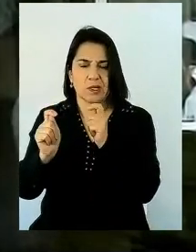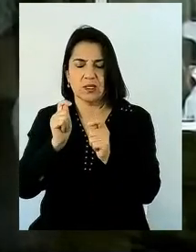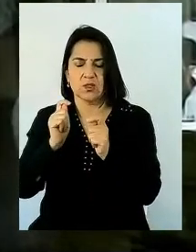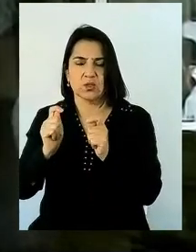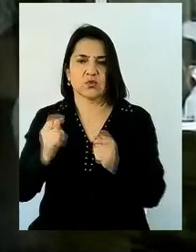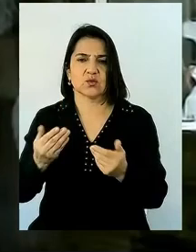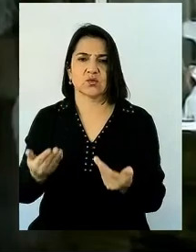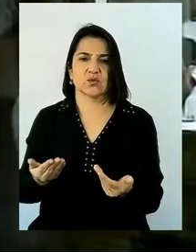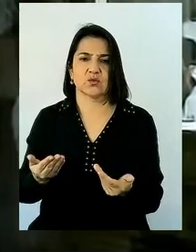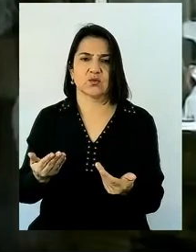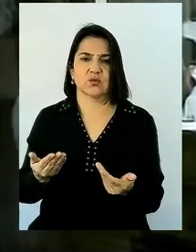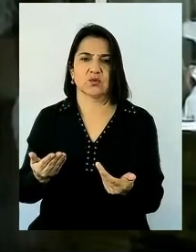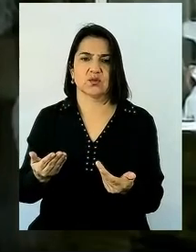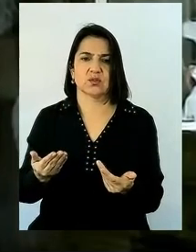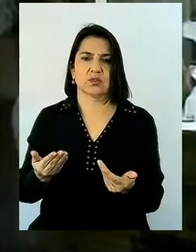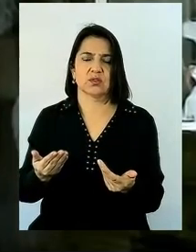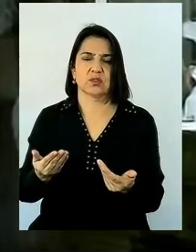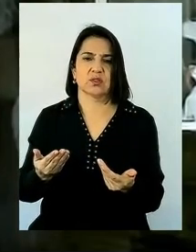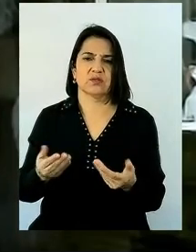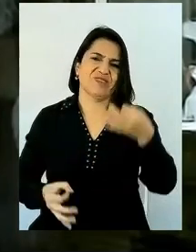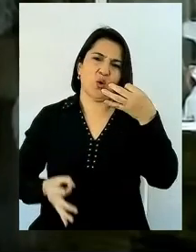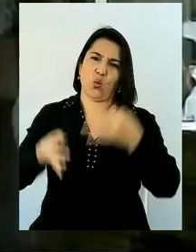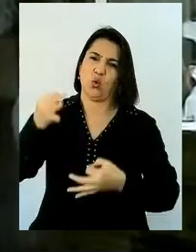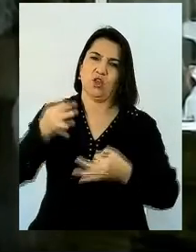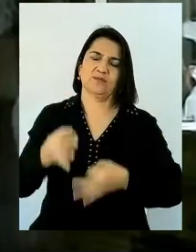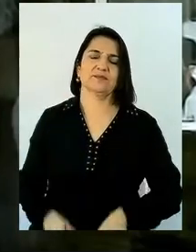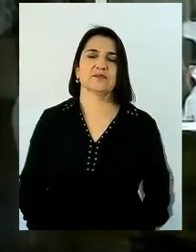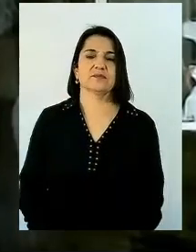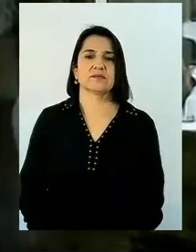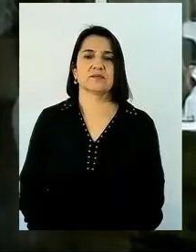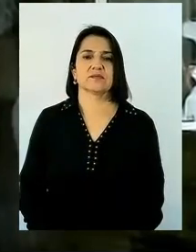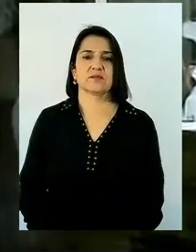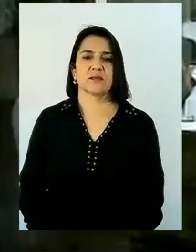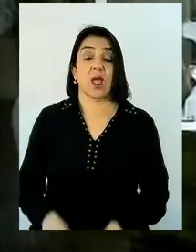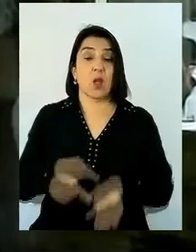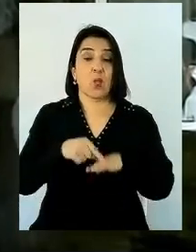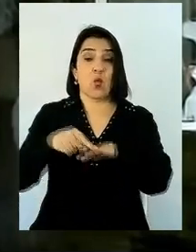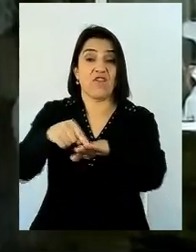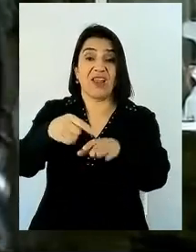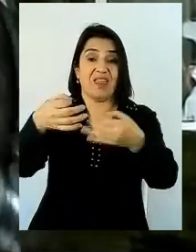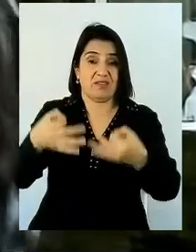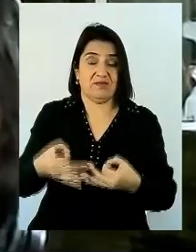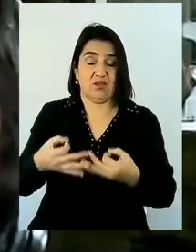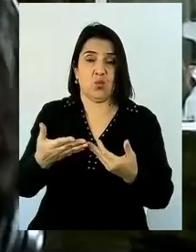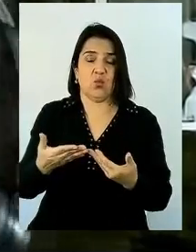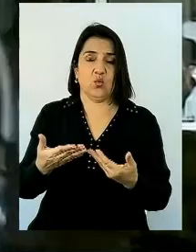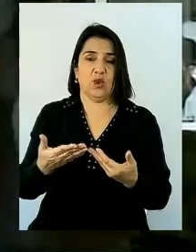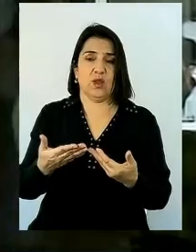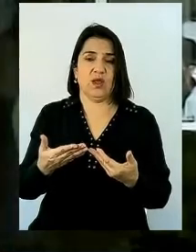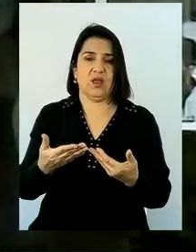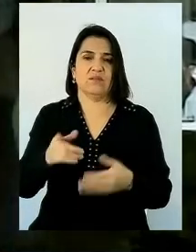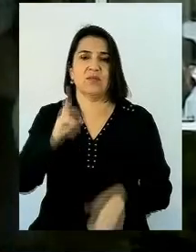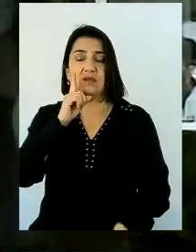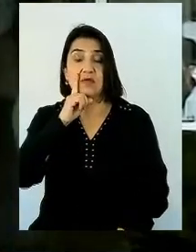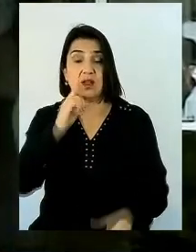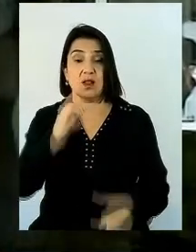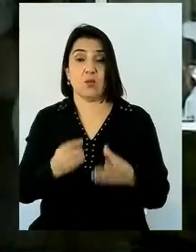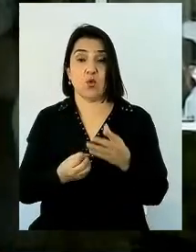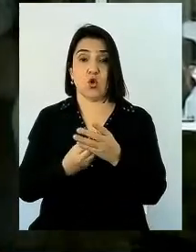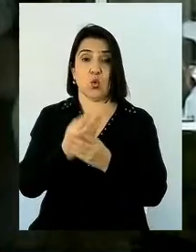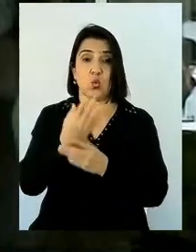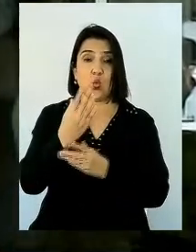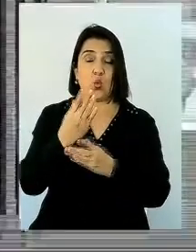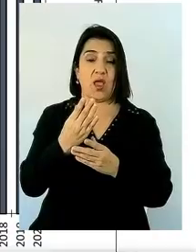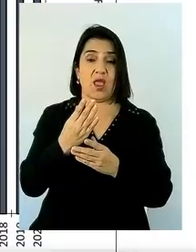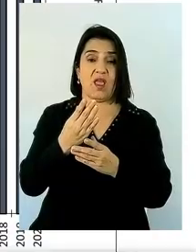y poco justos, ¿cierto? Sobre la movilidad segura, bueno, tenemos el nuevo gráfico del incremento del